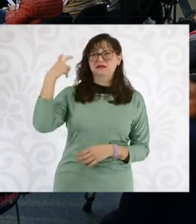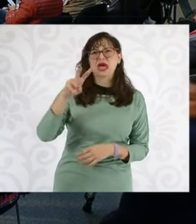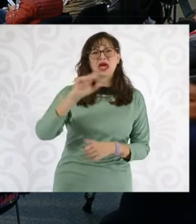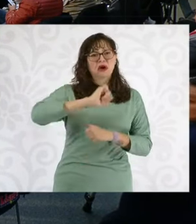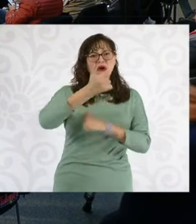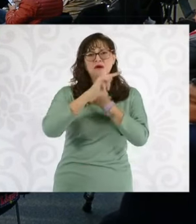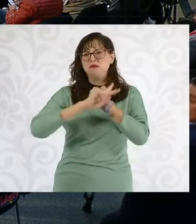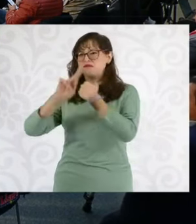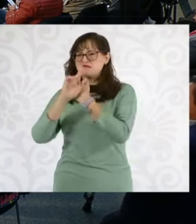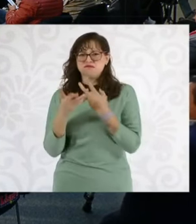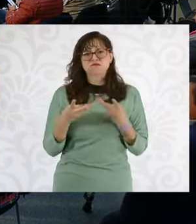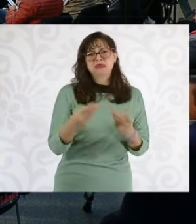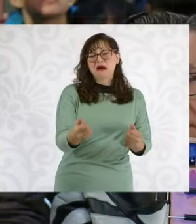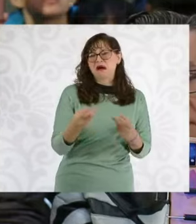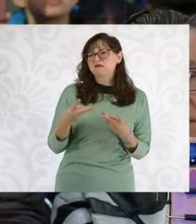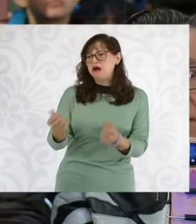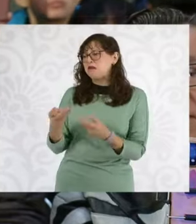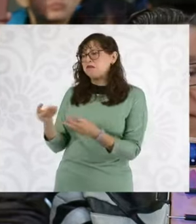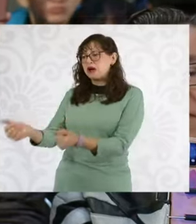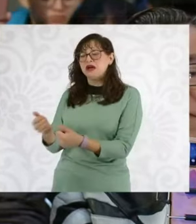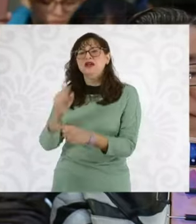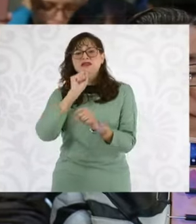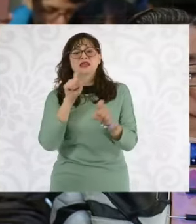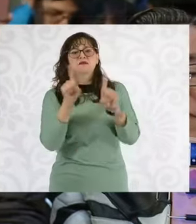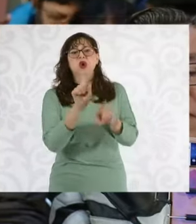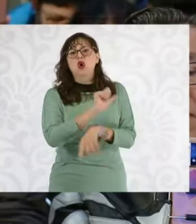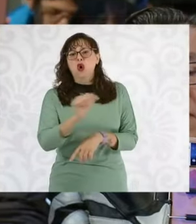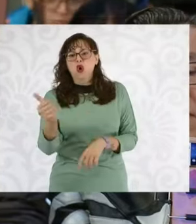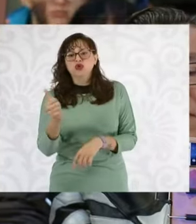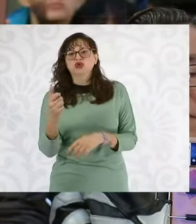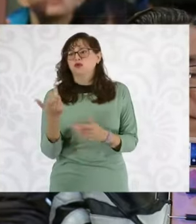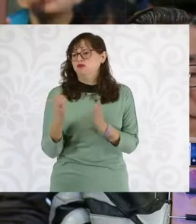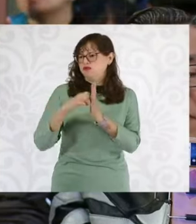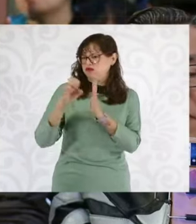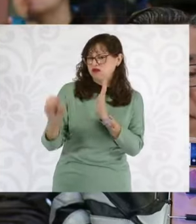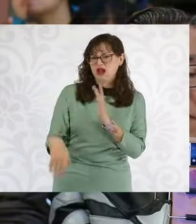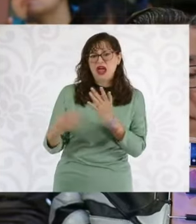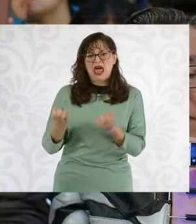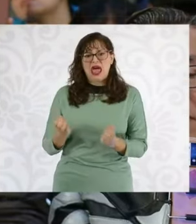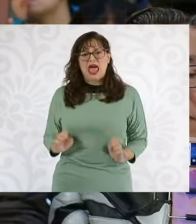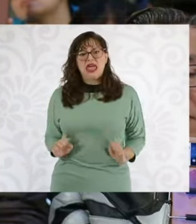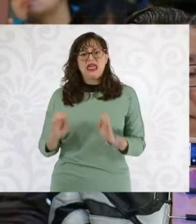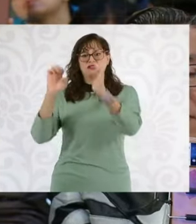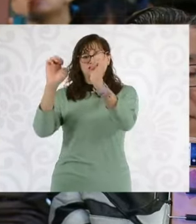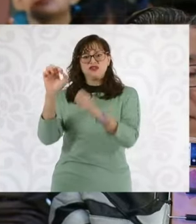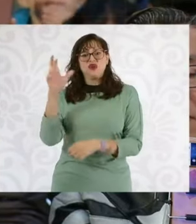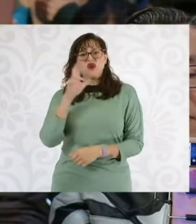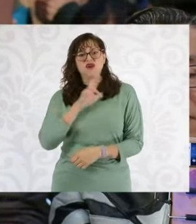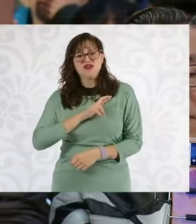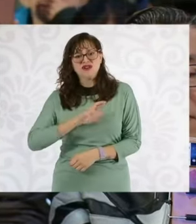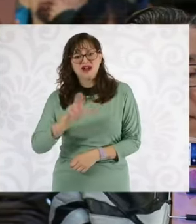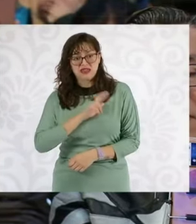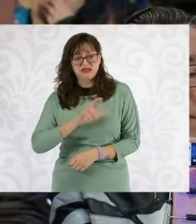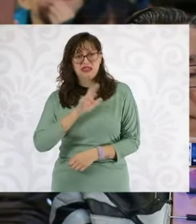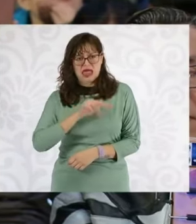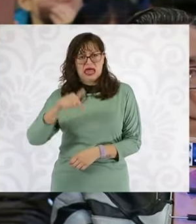comisionados, pero también de otros temas que son importantes, por ejemplo, la renta de un edificio, el edificio sede aquí en la Ciudad de México, al